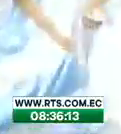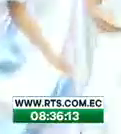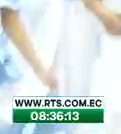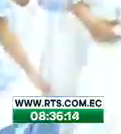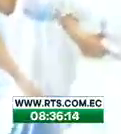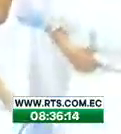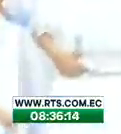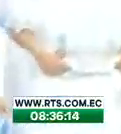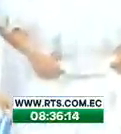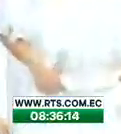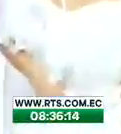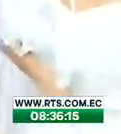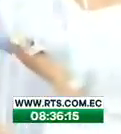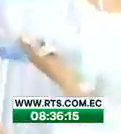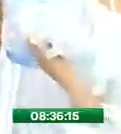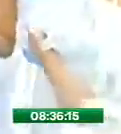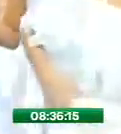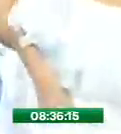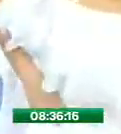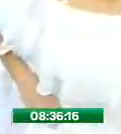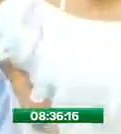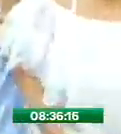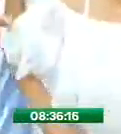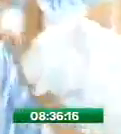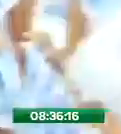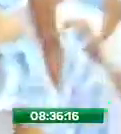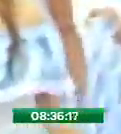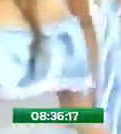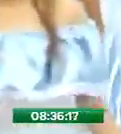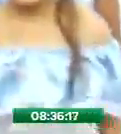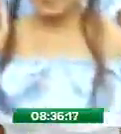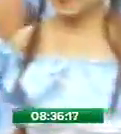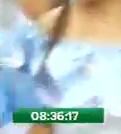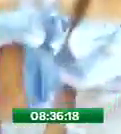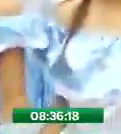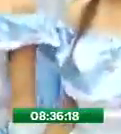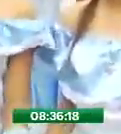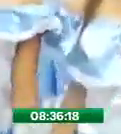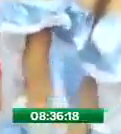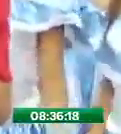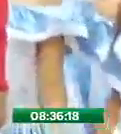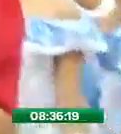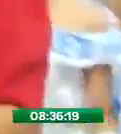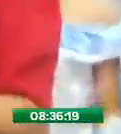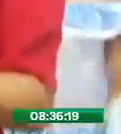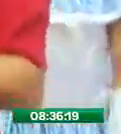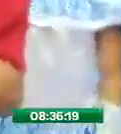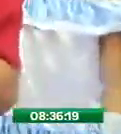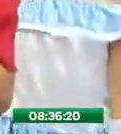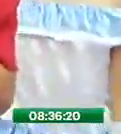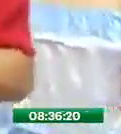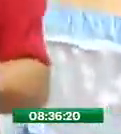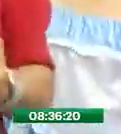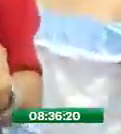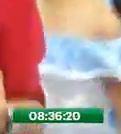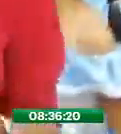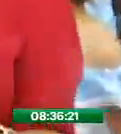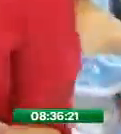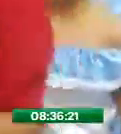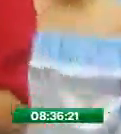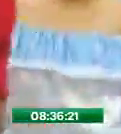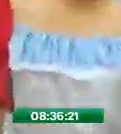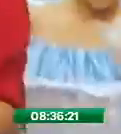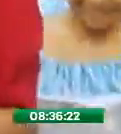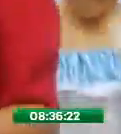viva! Yo también me voy a unir al pregón, voy a seguir caminando hoy, compañeros, contentos de celebrar a